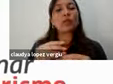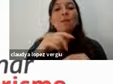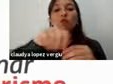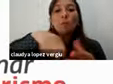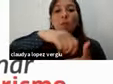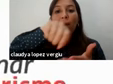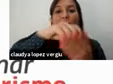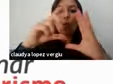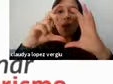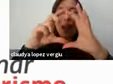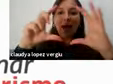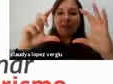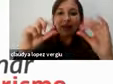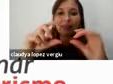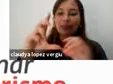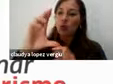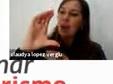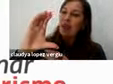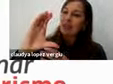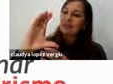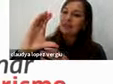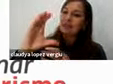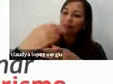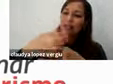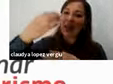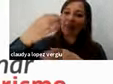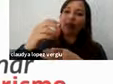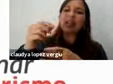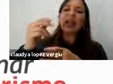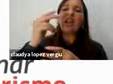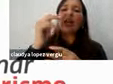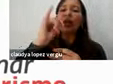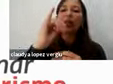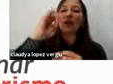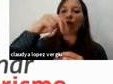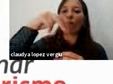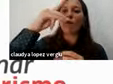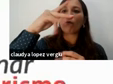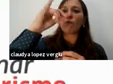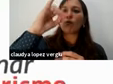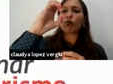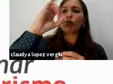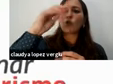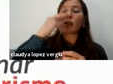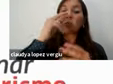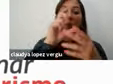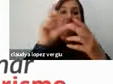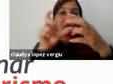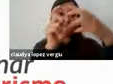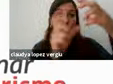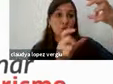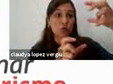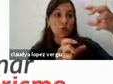las latitas y las latitas infusiones que nosotros ahora nos contamos con el diseño